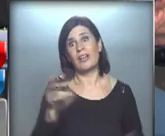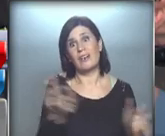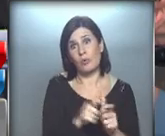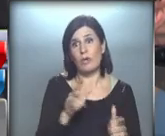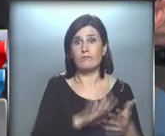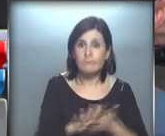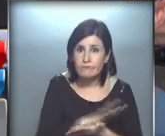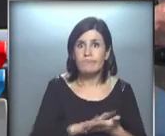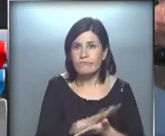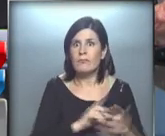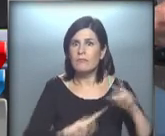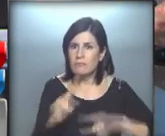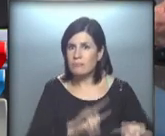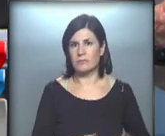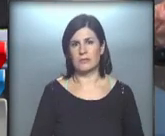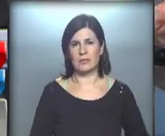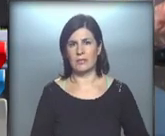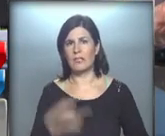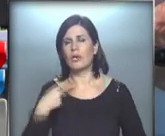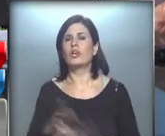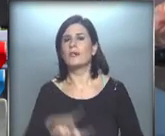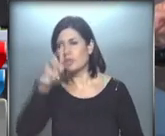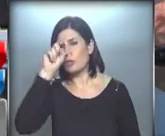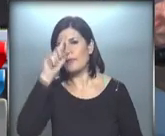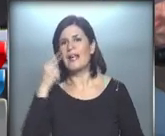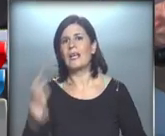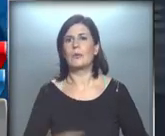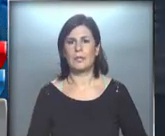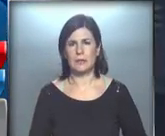Un contexto particular, volvemos en vivo al sanatorio Mitre. Silvia.